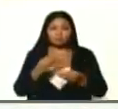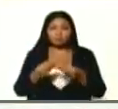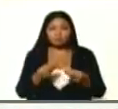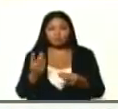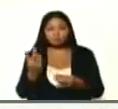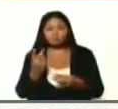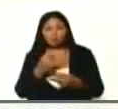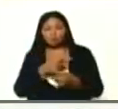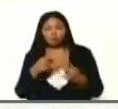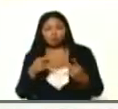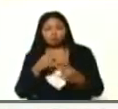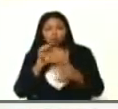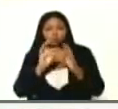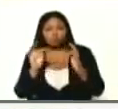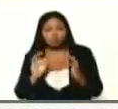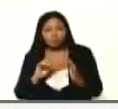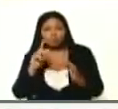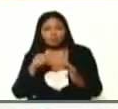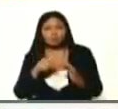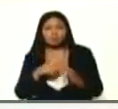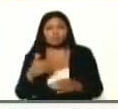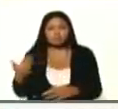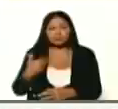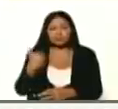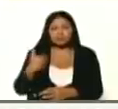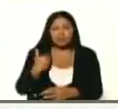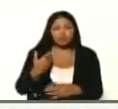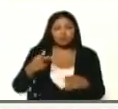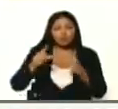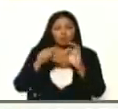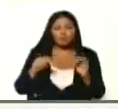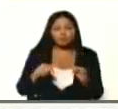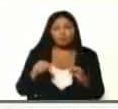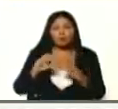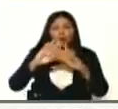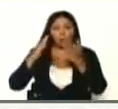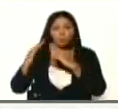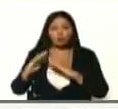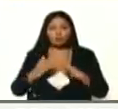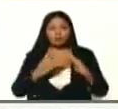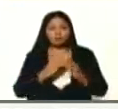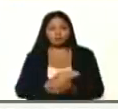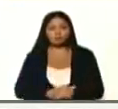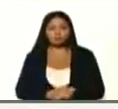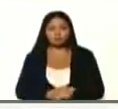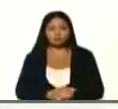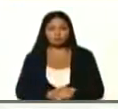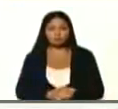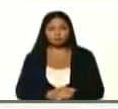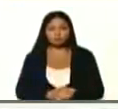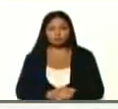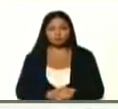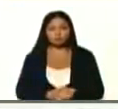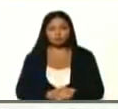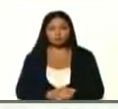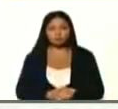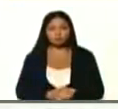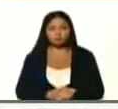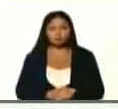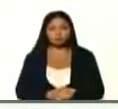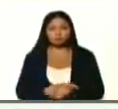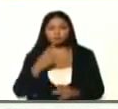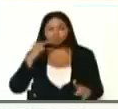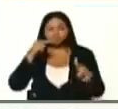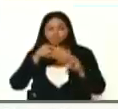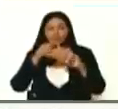en ambas tramas daños y afectación a la comunidad. En tal sentido, en